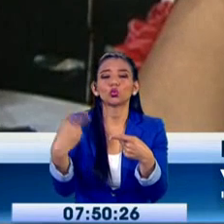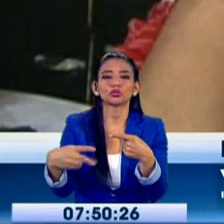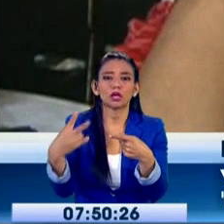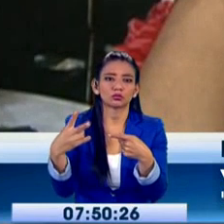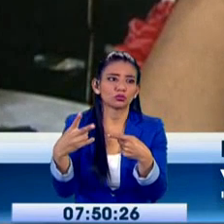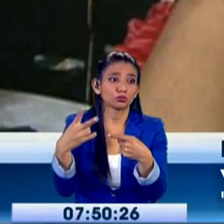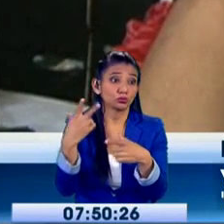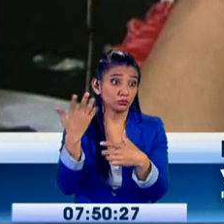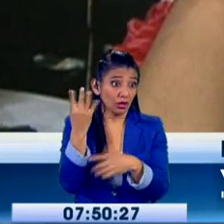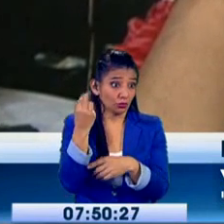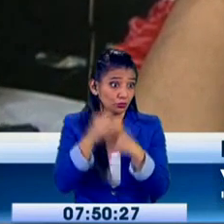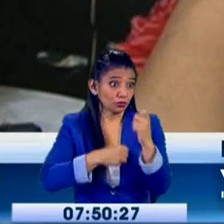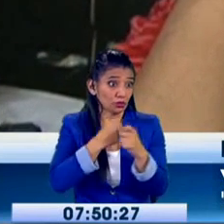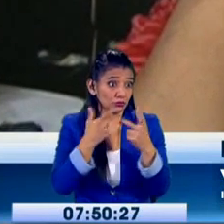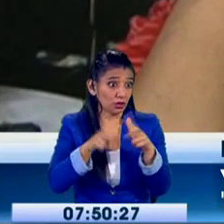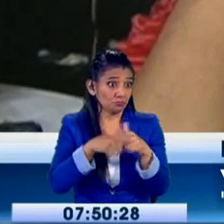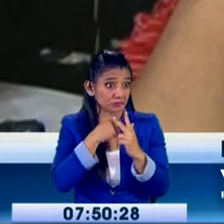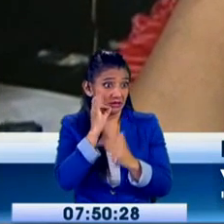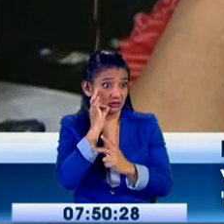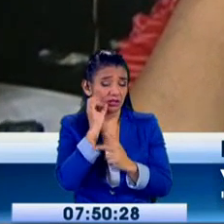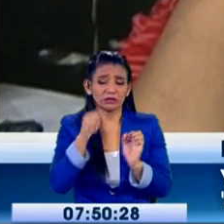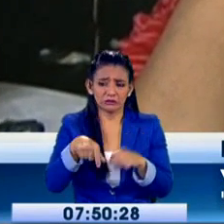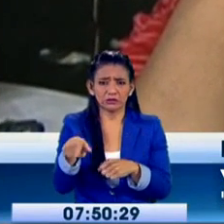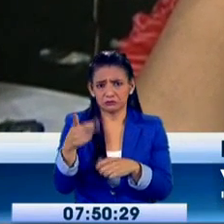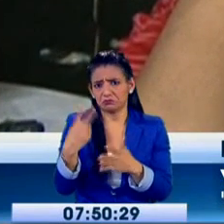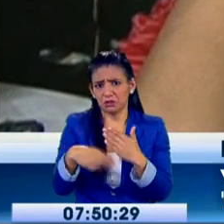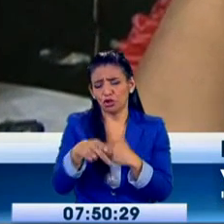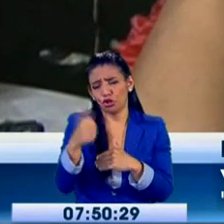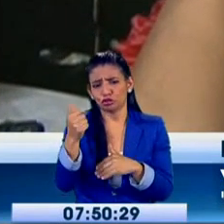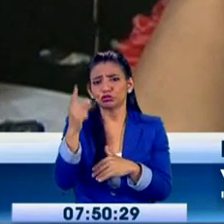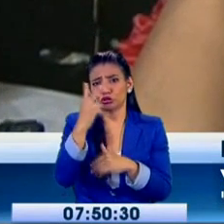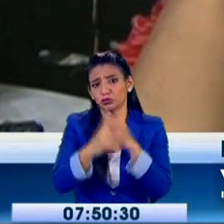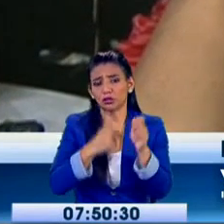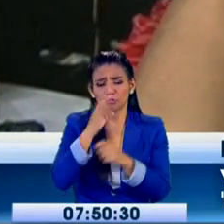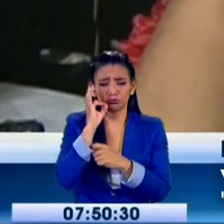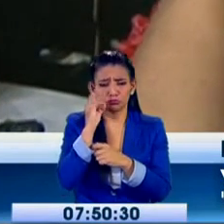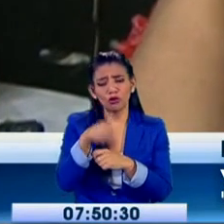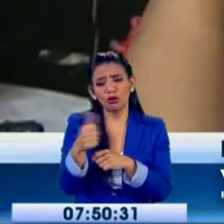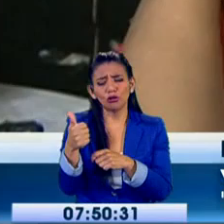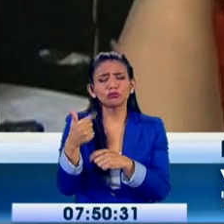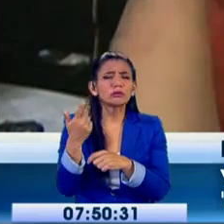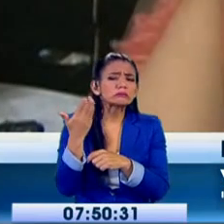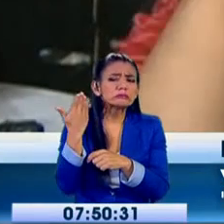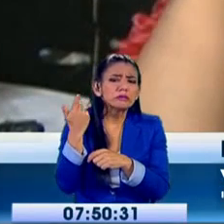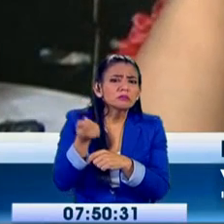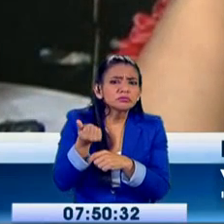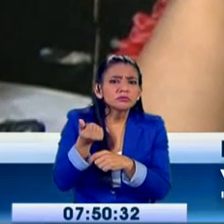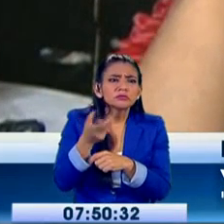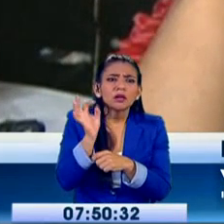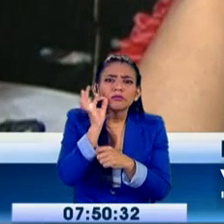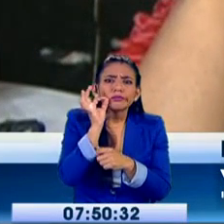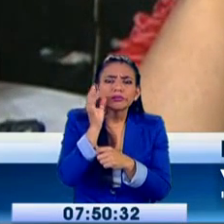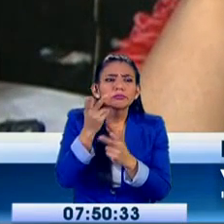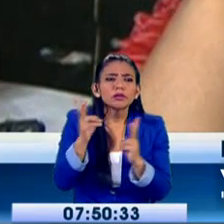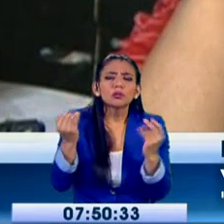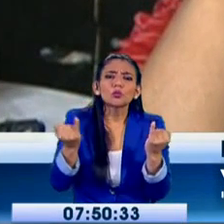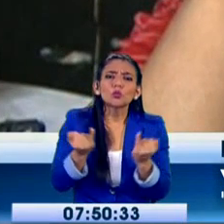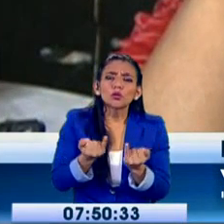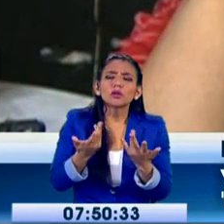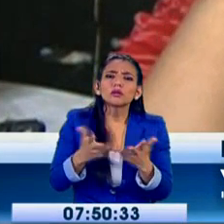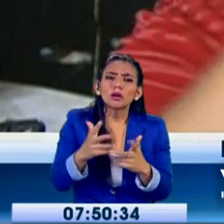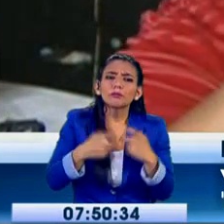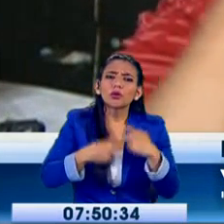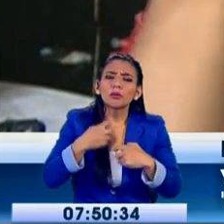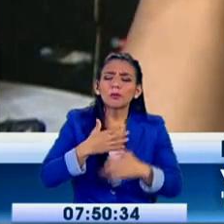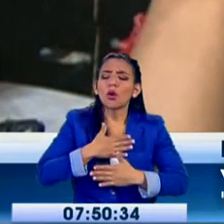¿De 14, 2 años? Sí, ya está cumpliendo los 2 años. ¿De 2 años? Sí, el otro niño tiene pocos meses, pero igual. Obvio, está bajando de peso, tiene